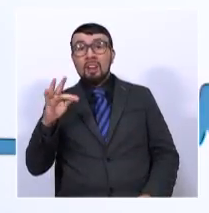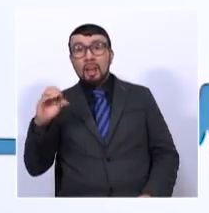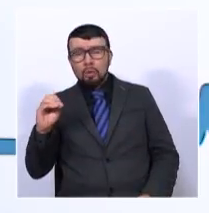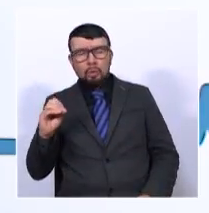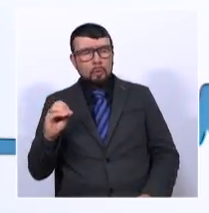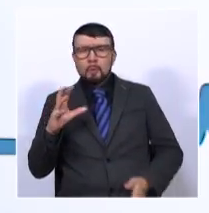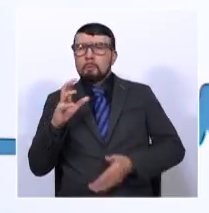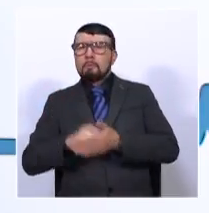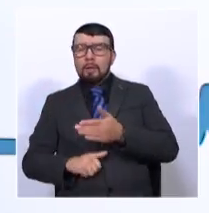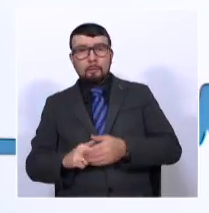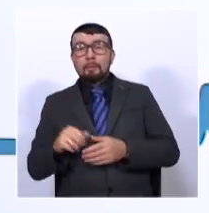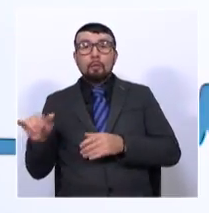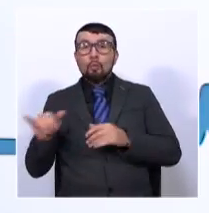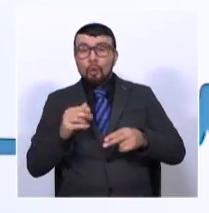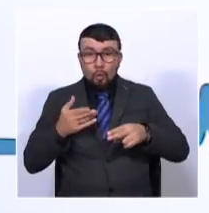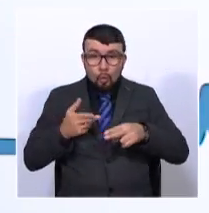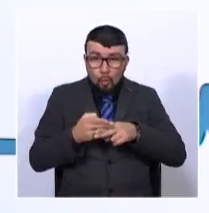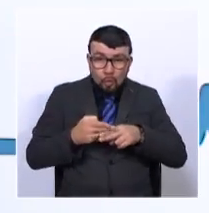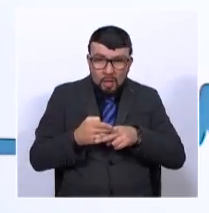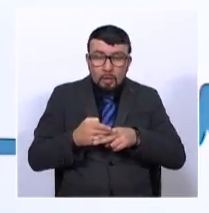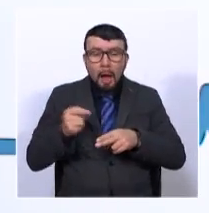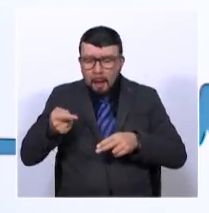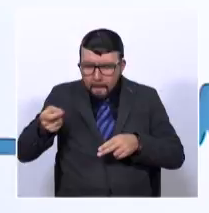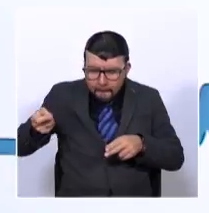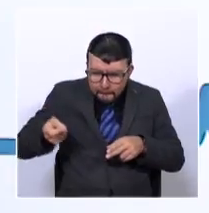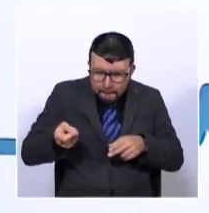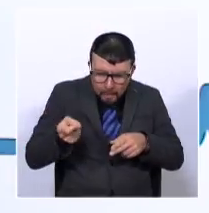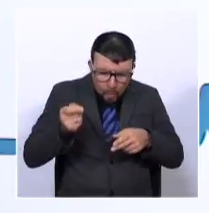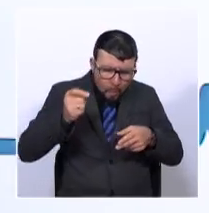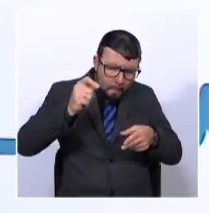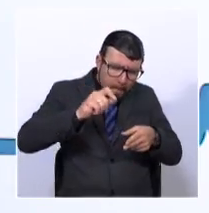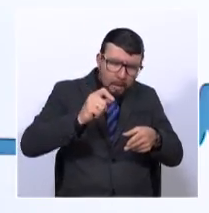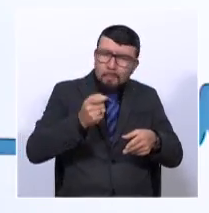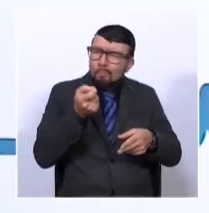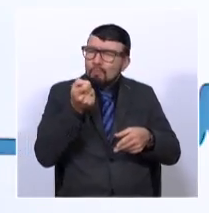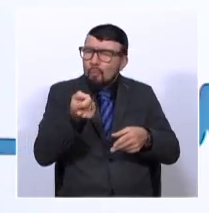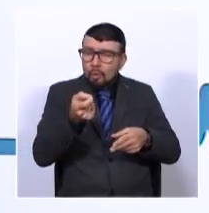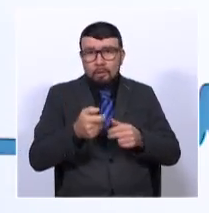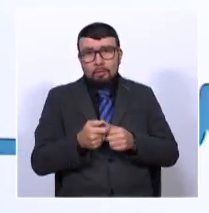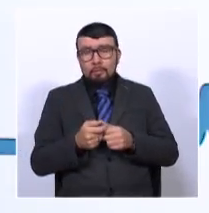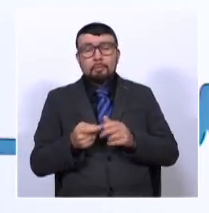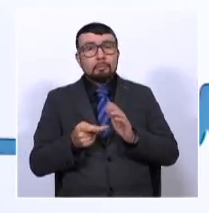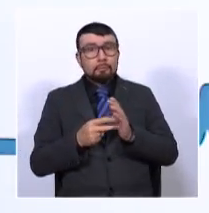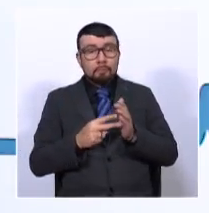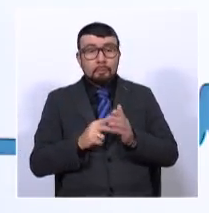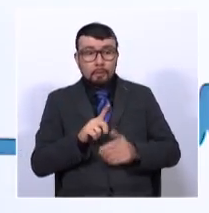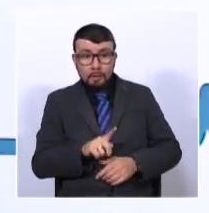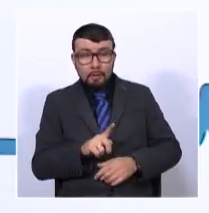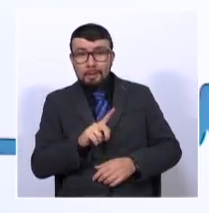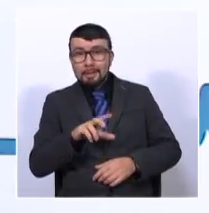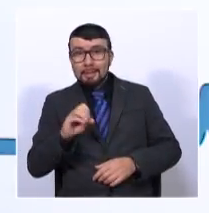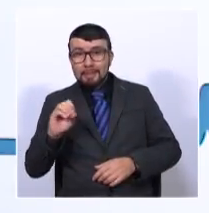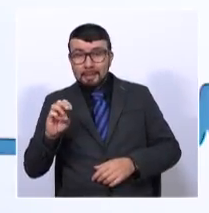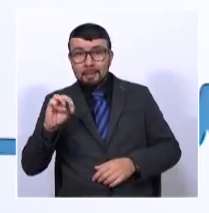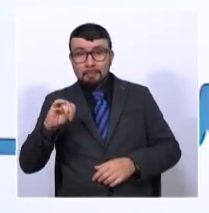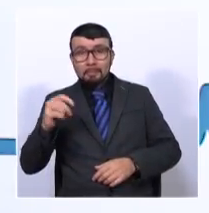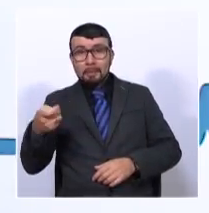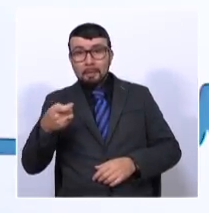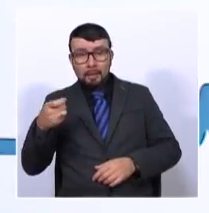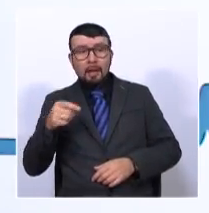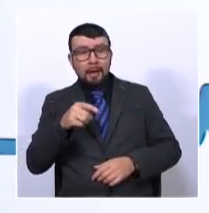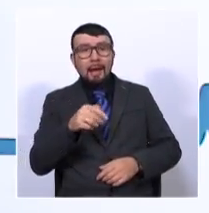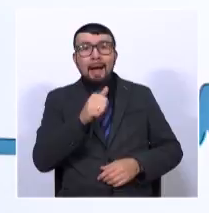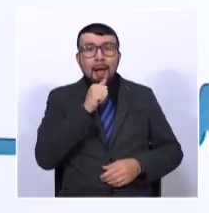punta de un cuchillo, que vendría siendo el equivalente a 100 miligramos que se diluyen en un vaso con